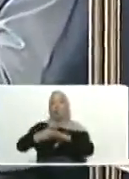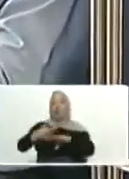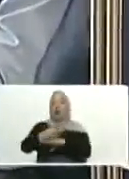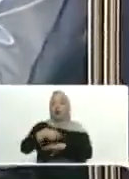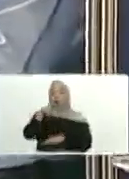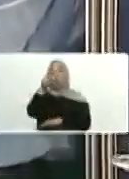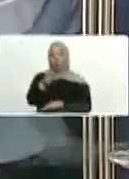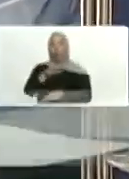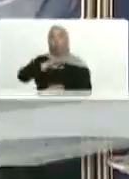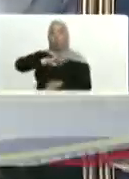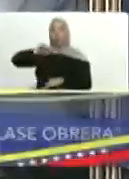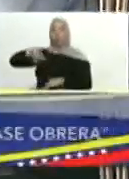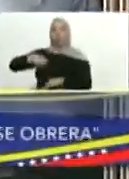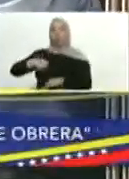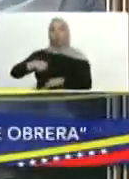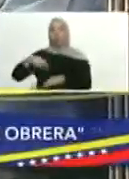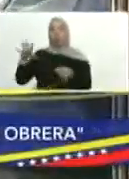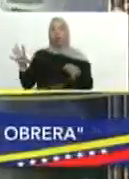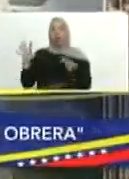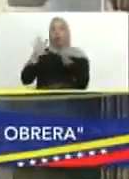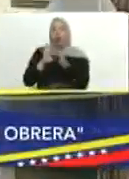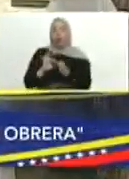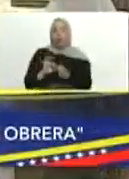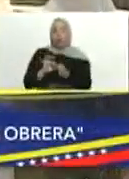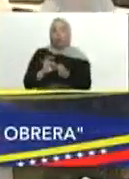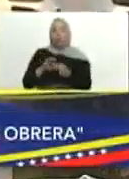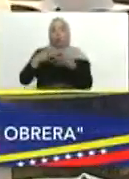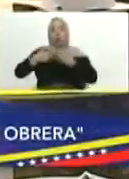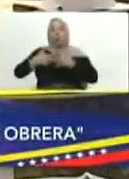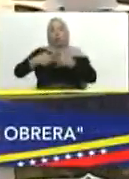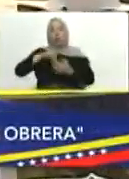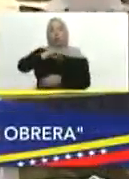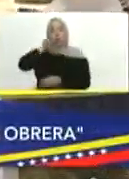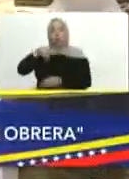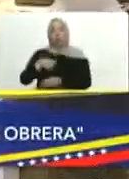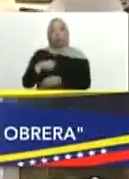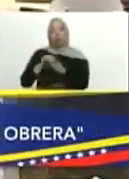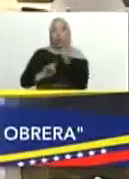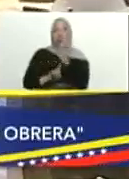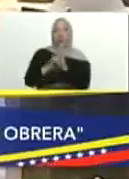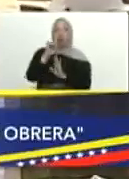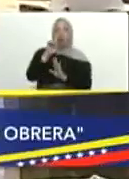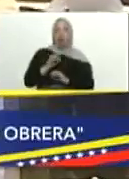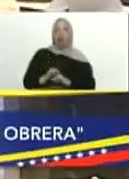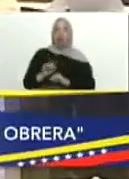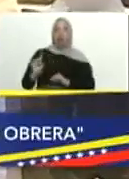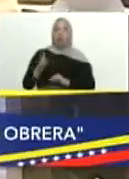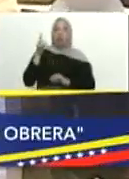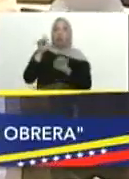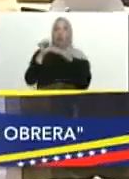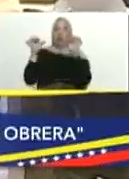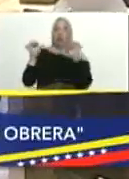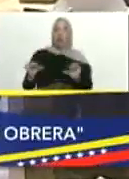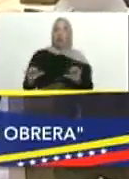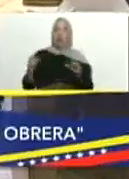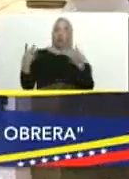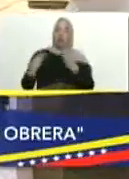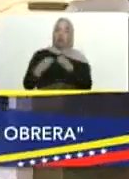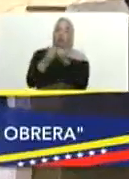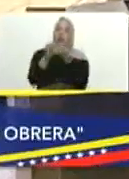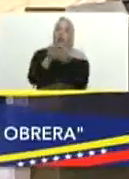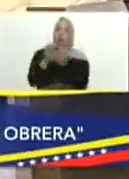nosotros logramos con la alianza con la empresa nacional desarrollar el primer sistema o conjunto